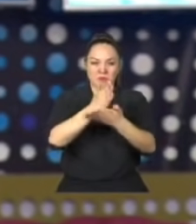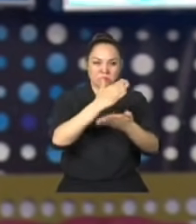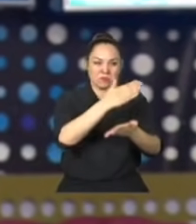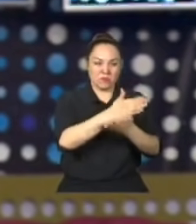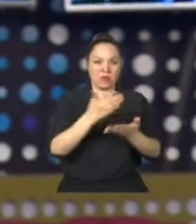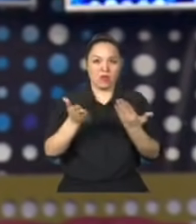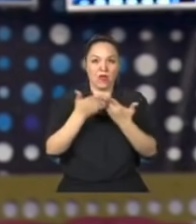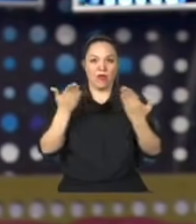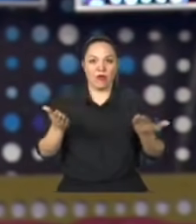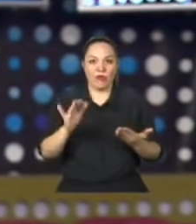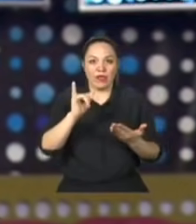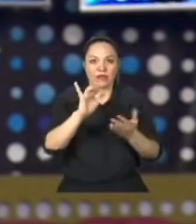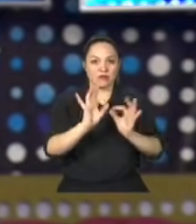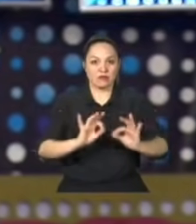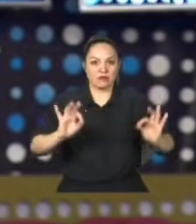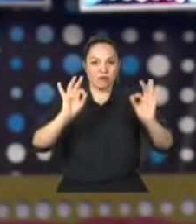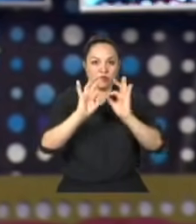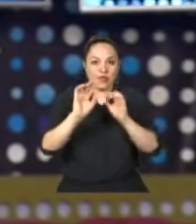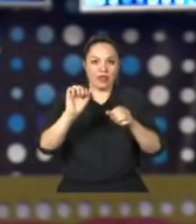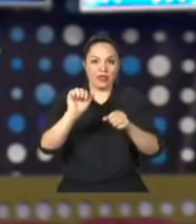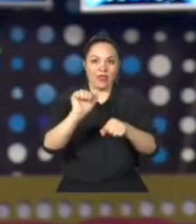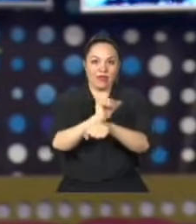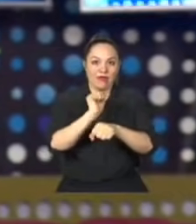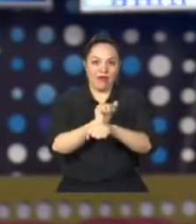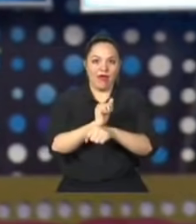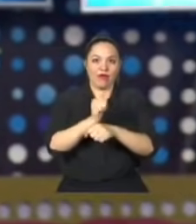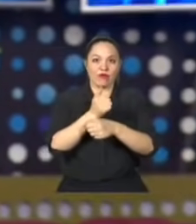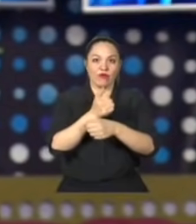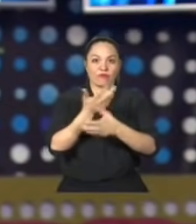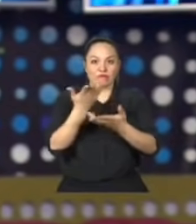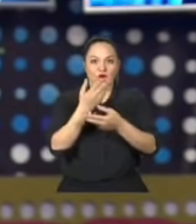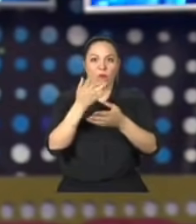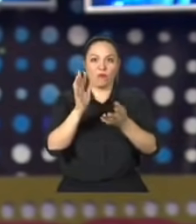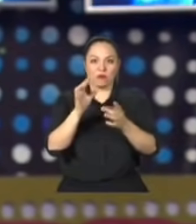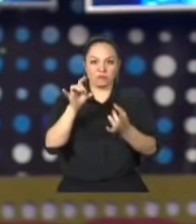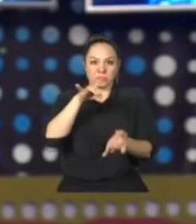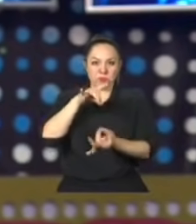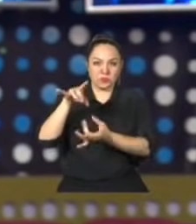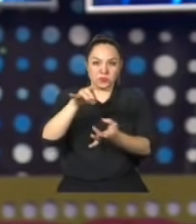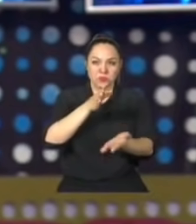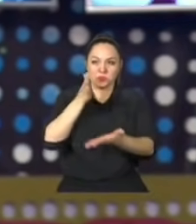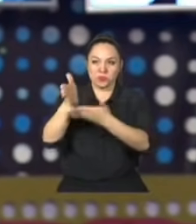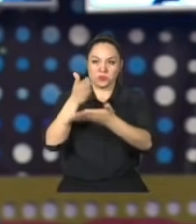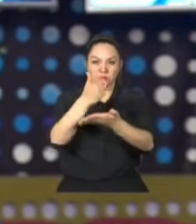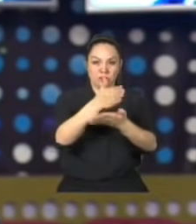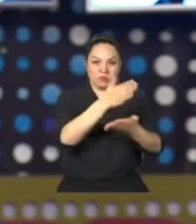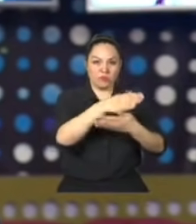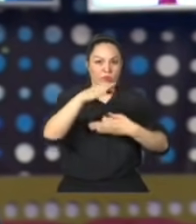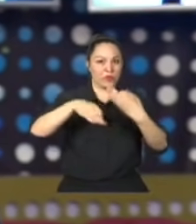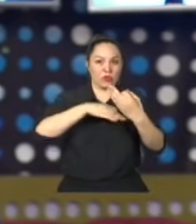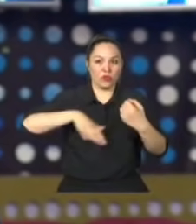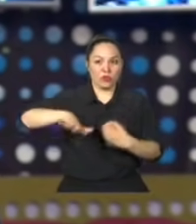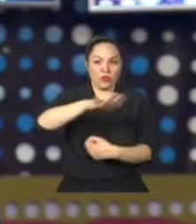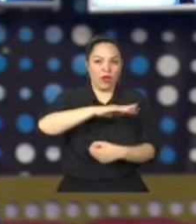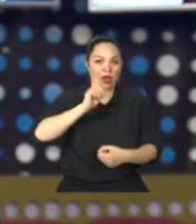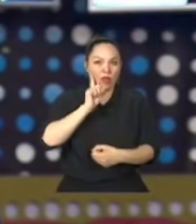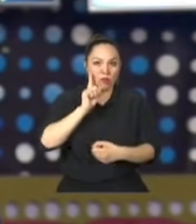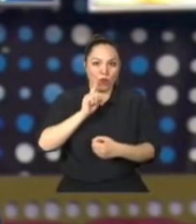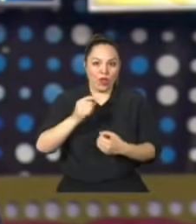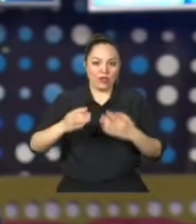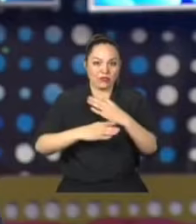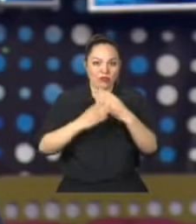carros particulares es para que no estén asoleadas las nenis de toda la ciudad. Porque yo también soy